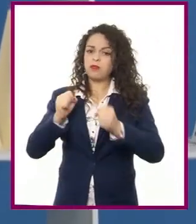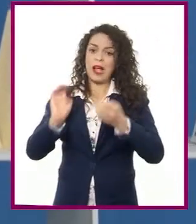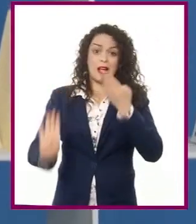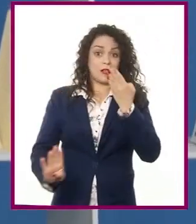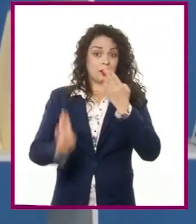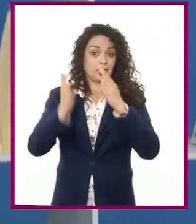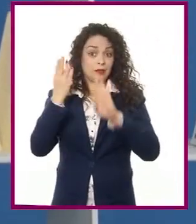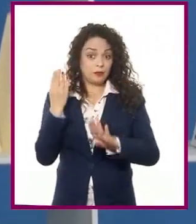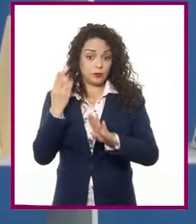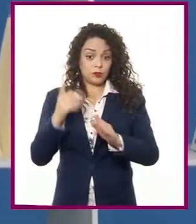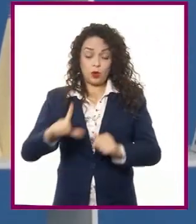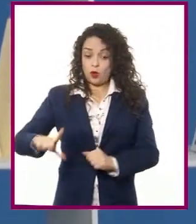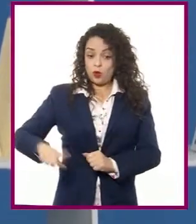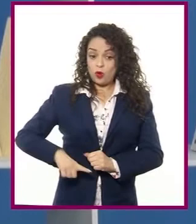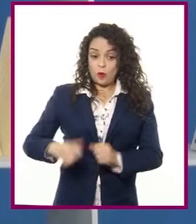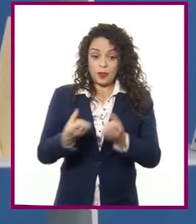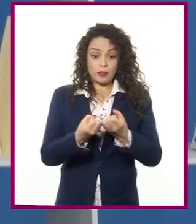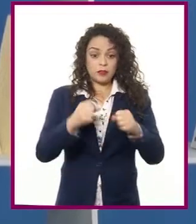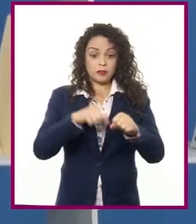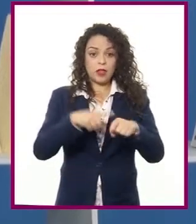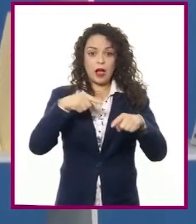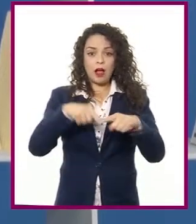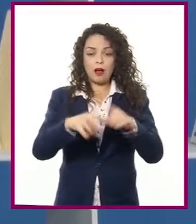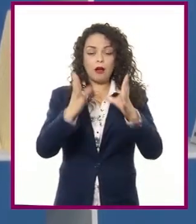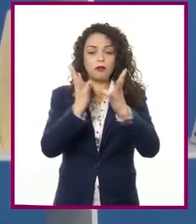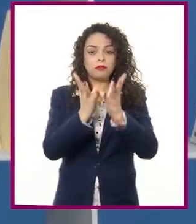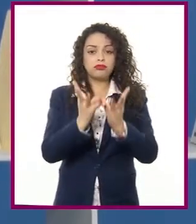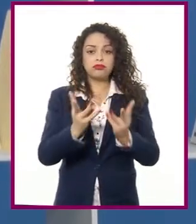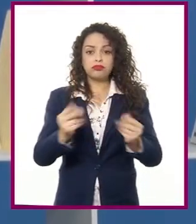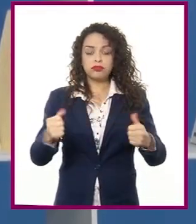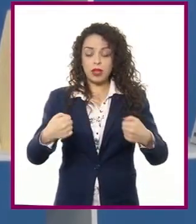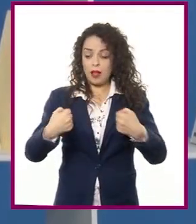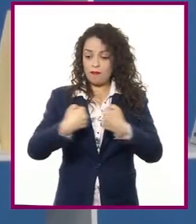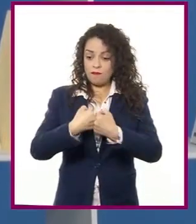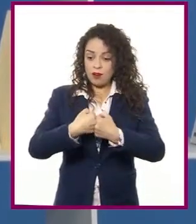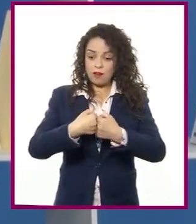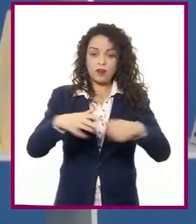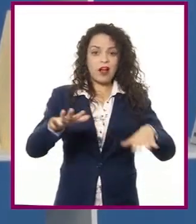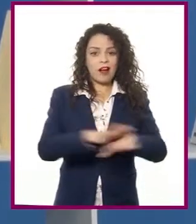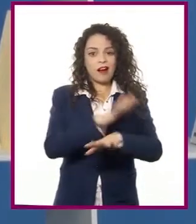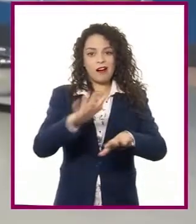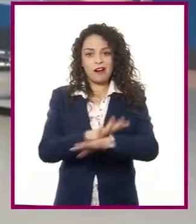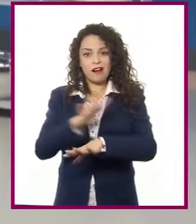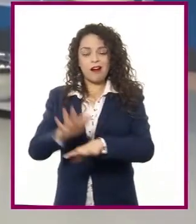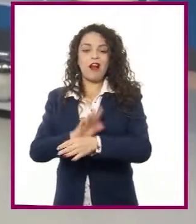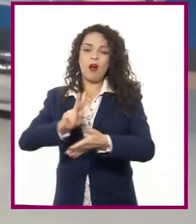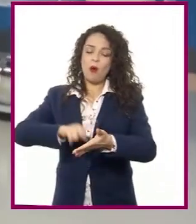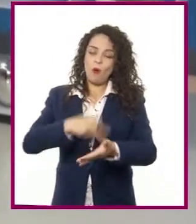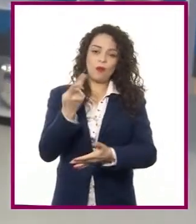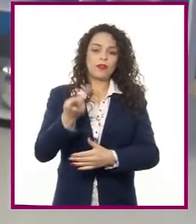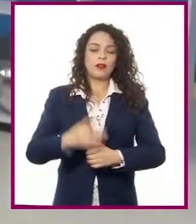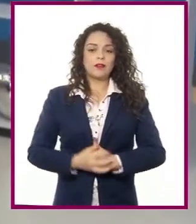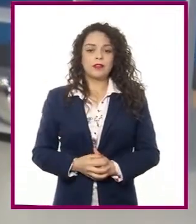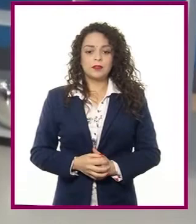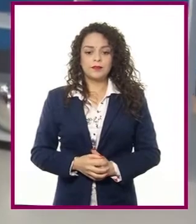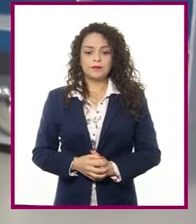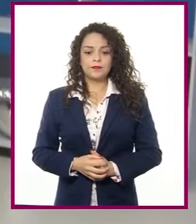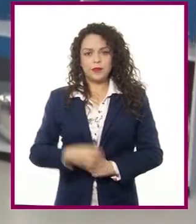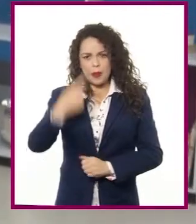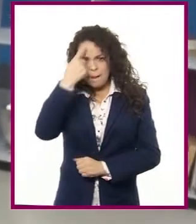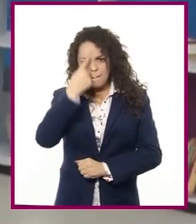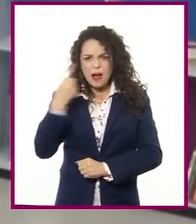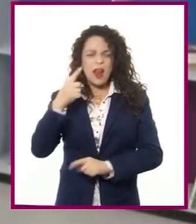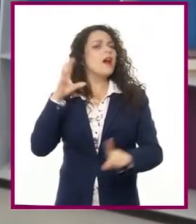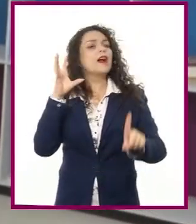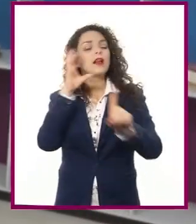Los gobiernos socialistas comenzaron a desaparecer y las fronteras se modificaron de nuevo, con el objetivo de que el